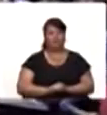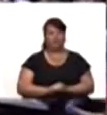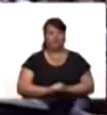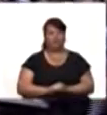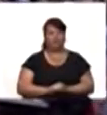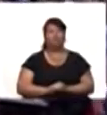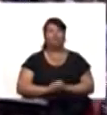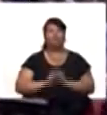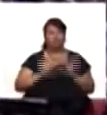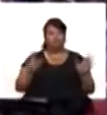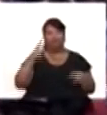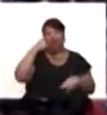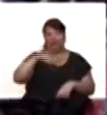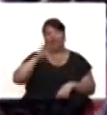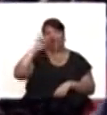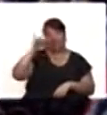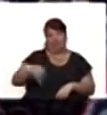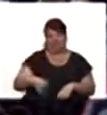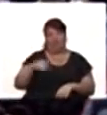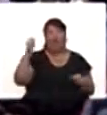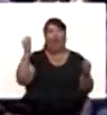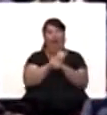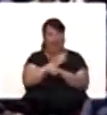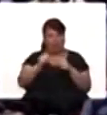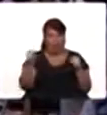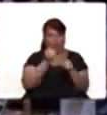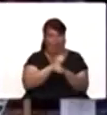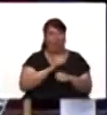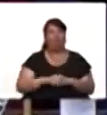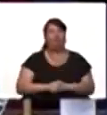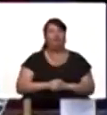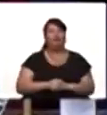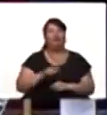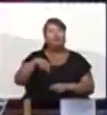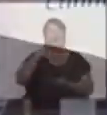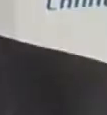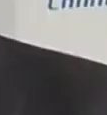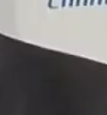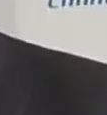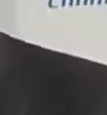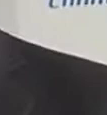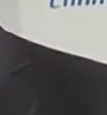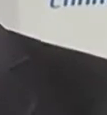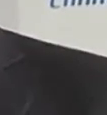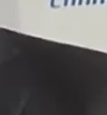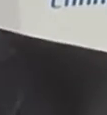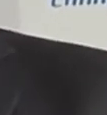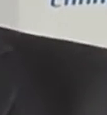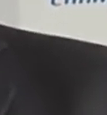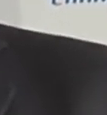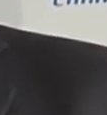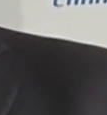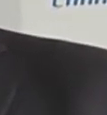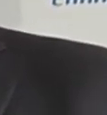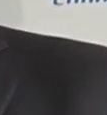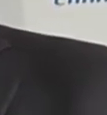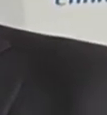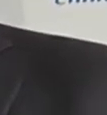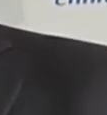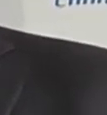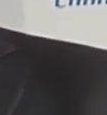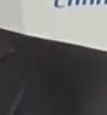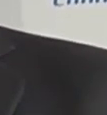oficial era más beneficioso para los trabajadores que el que se aprobó porque el proyecto oficial por ejemplo